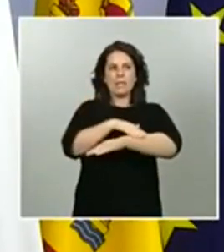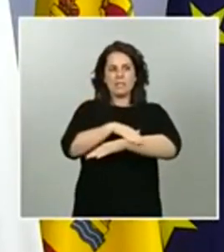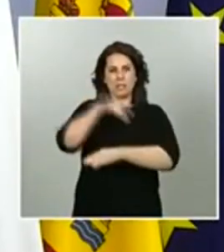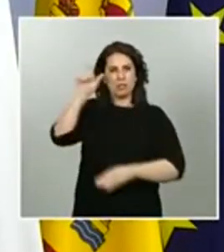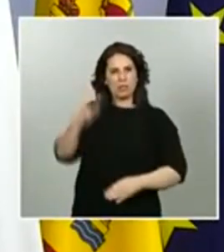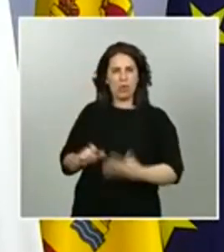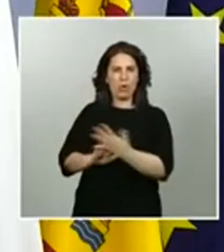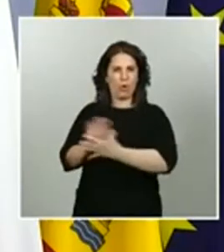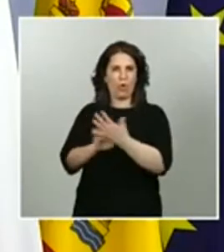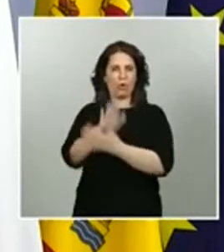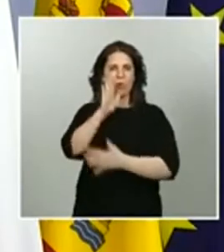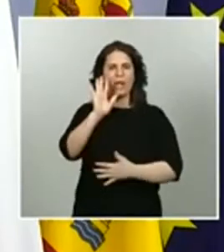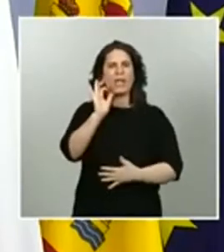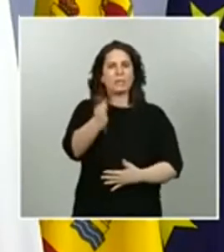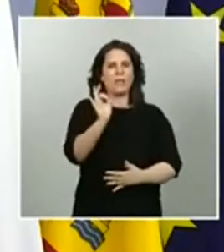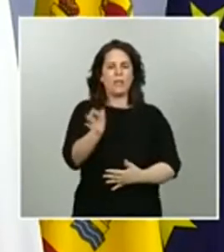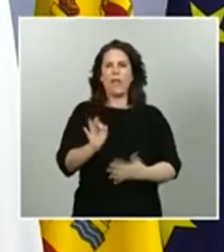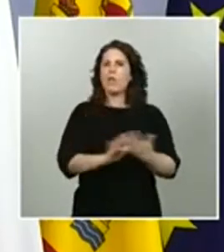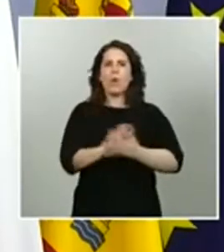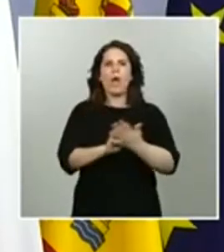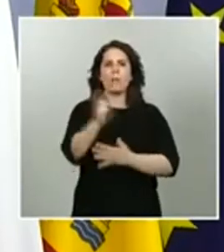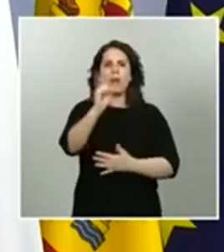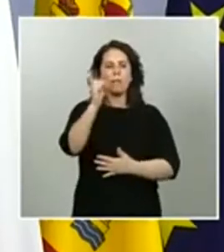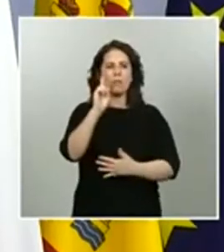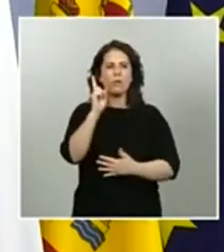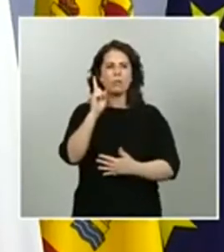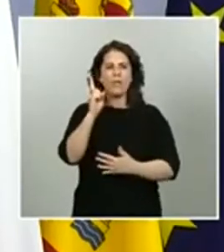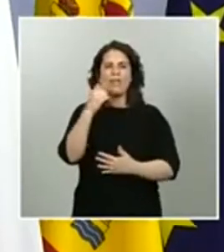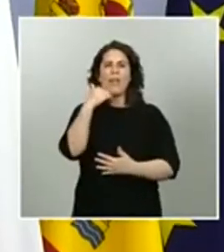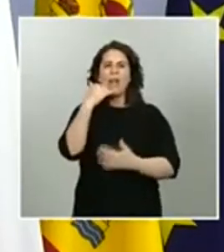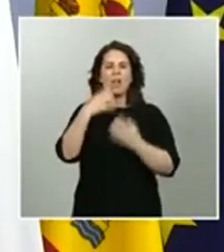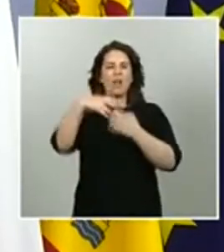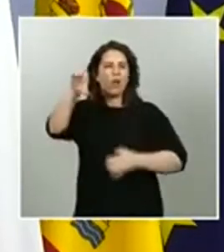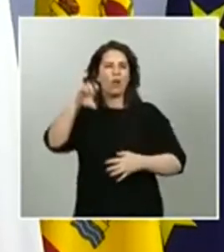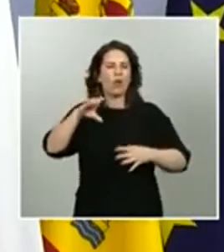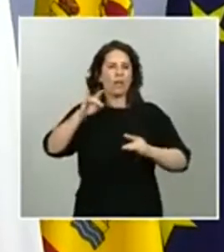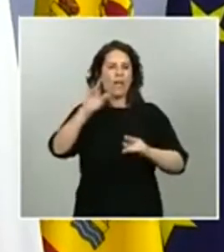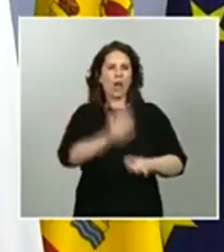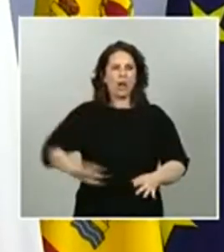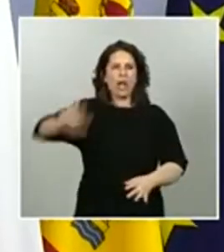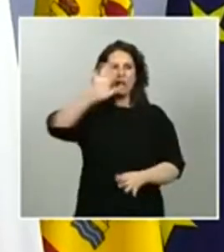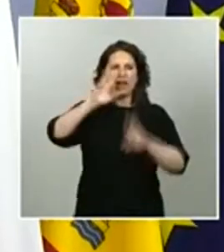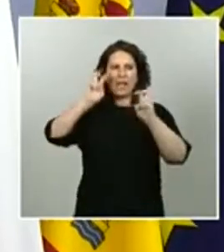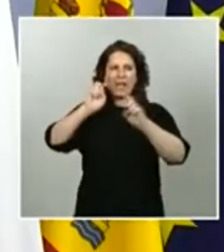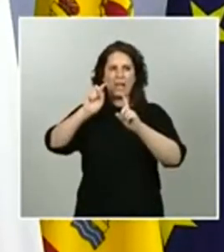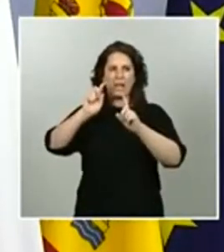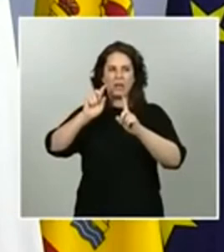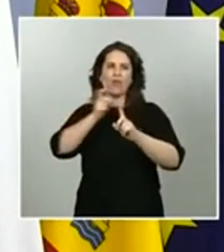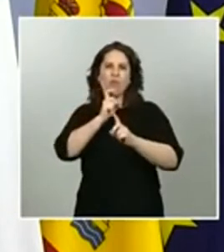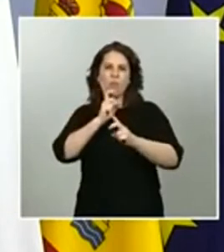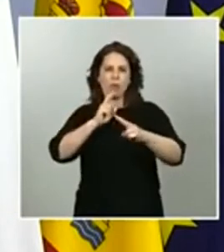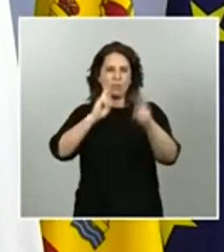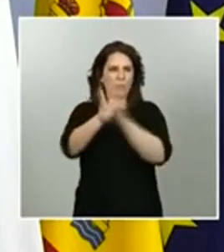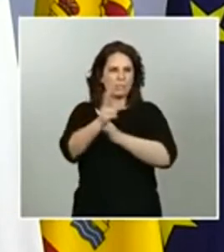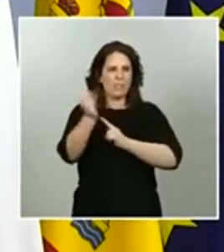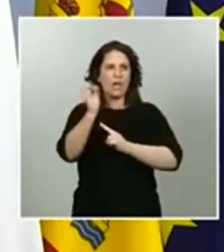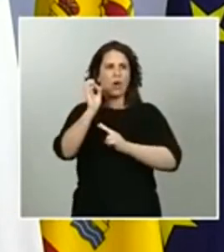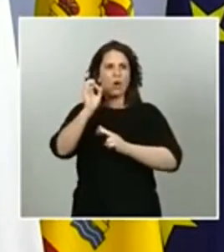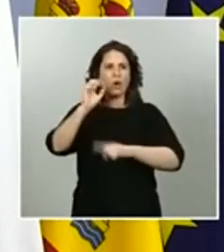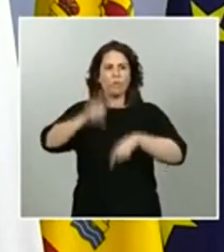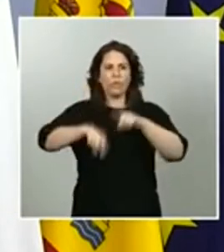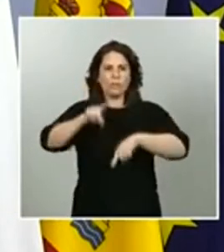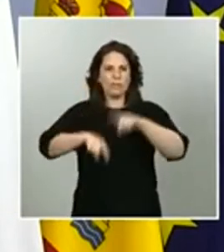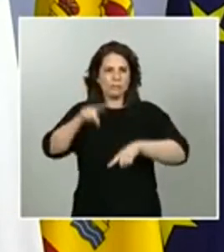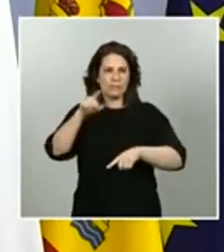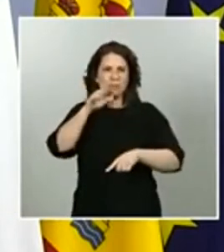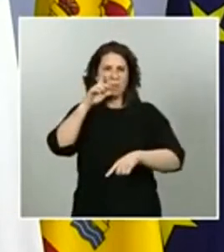hablando de una división territorial, geográfica, en cuanto a la naturaleza de la respuesta y la envergadura del mismo, porque hay países de